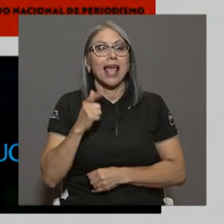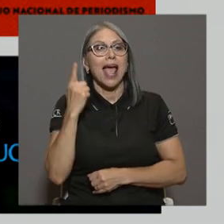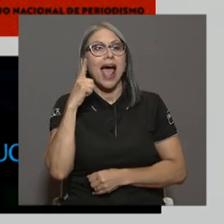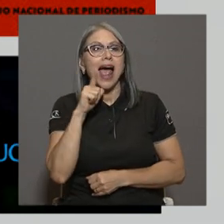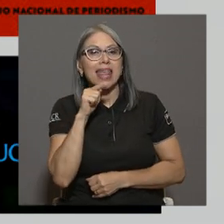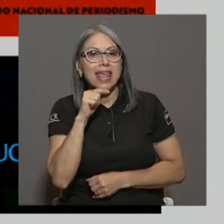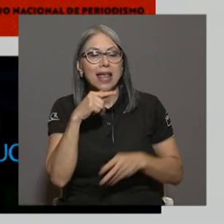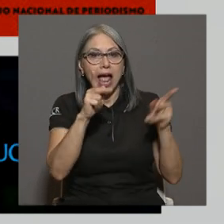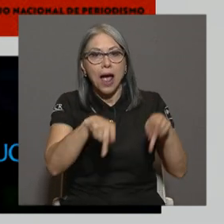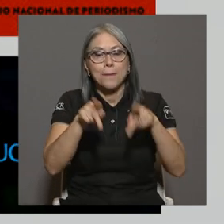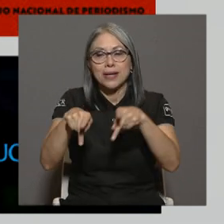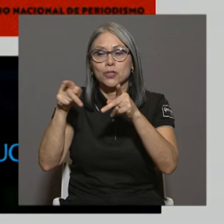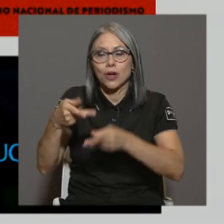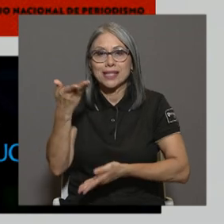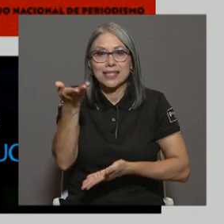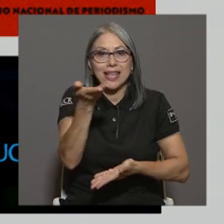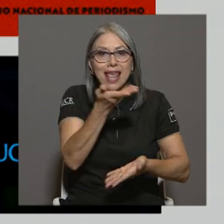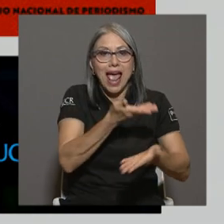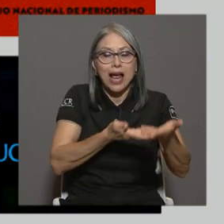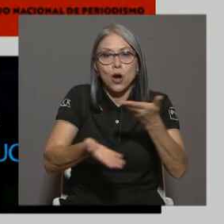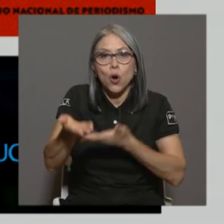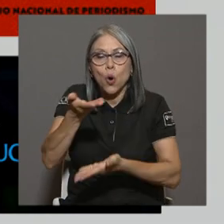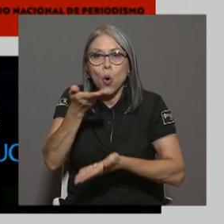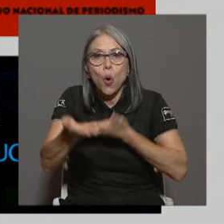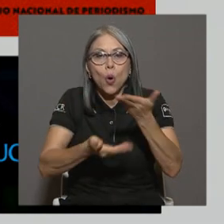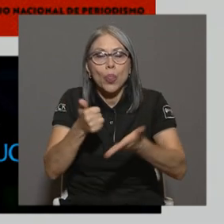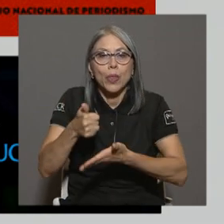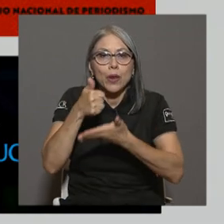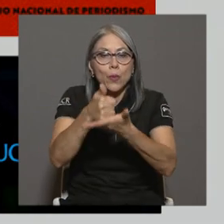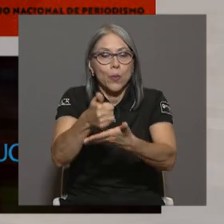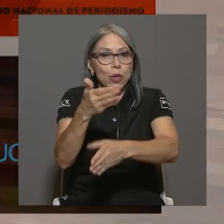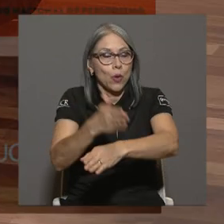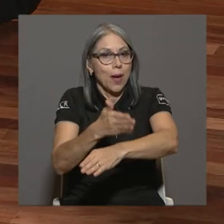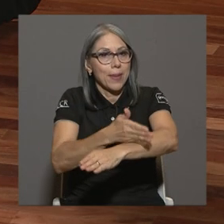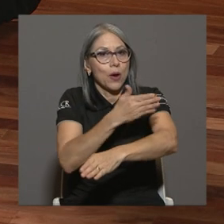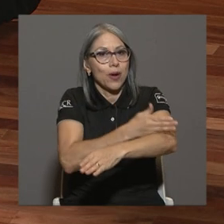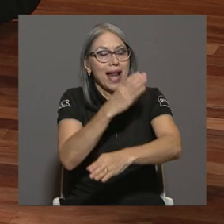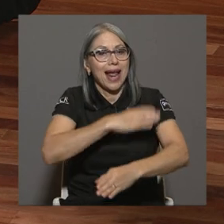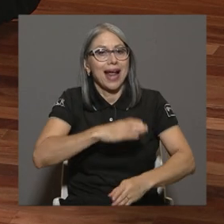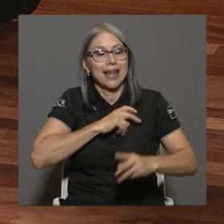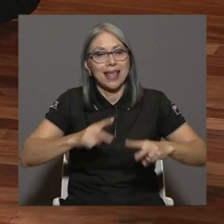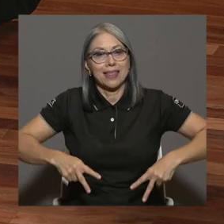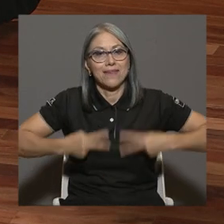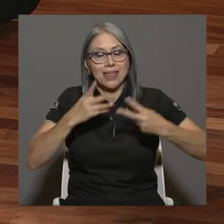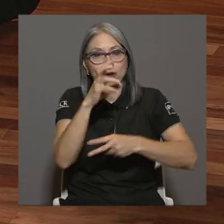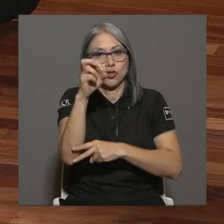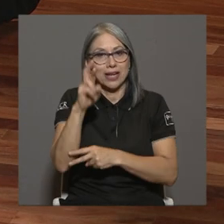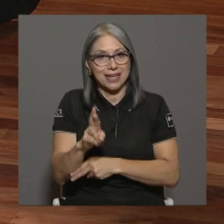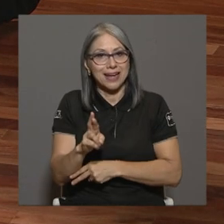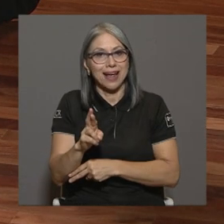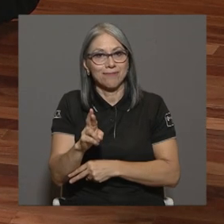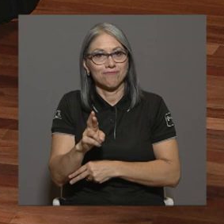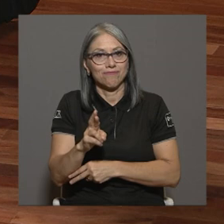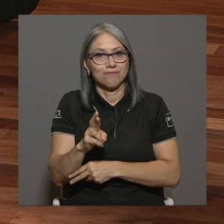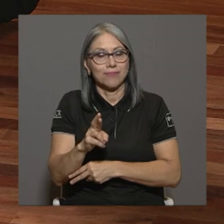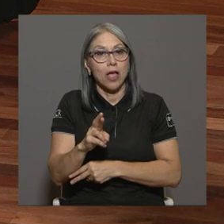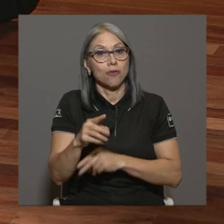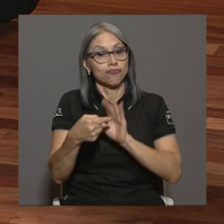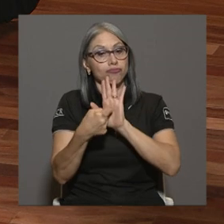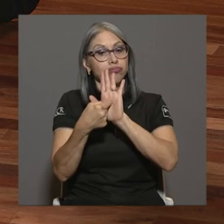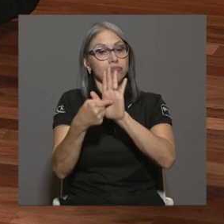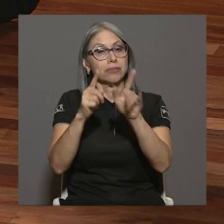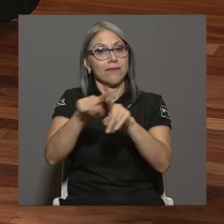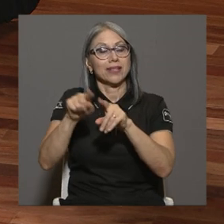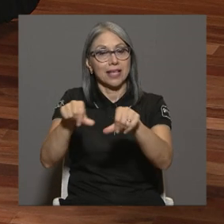contribuido significativamente a mejorar la calidad de vida en Costa Rica, destacándose en diversas áreas como